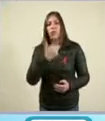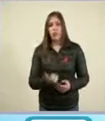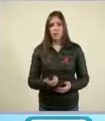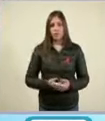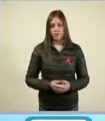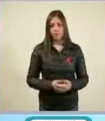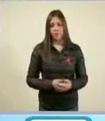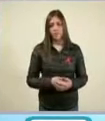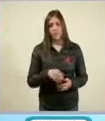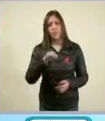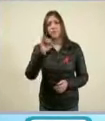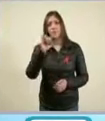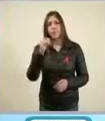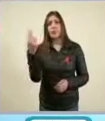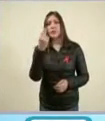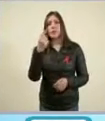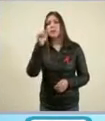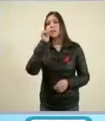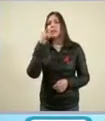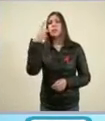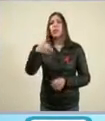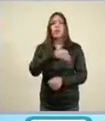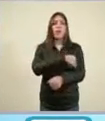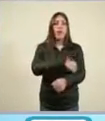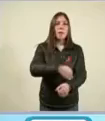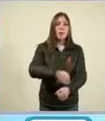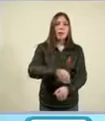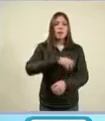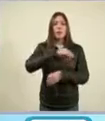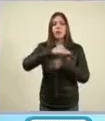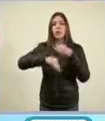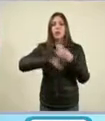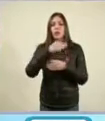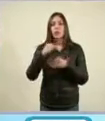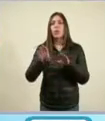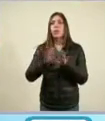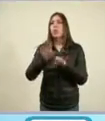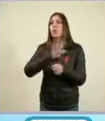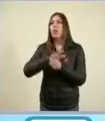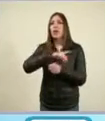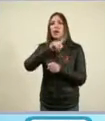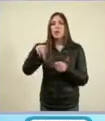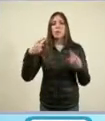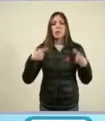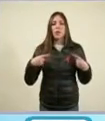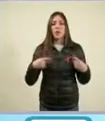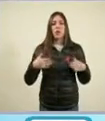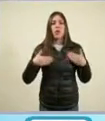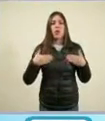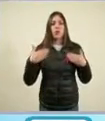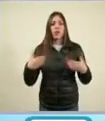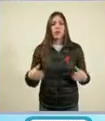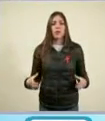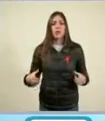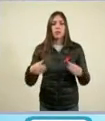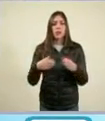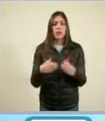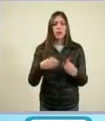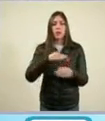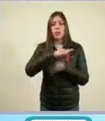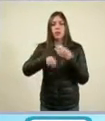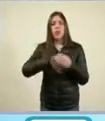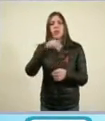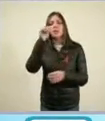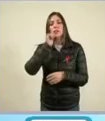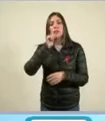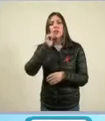muy importante que sea la familia sanguínea o seamos la familia elegida, las personas de confianza, así como estamos acompañando